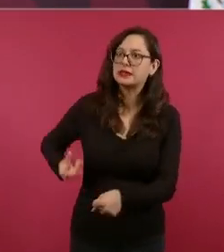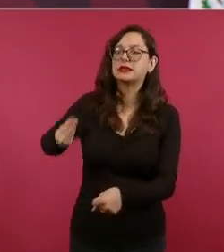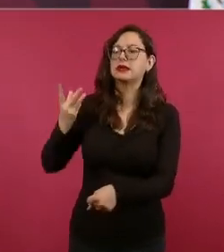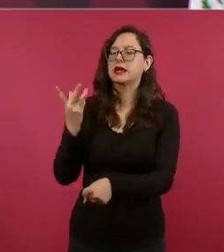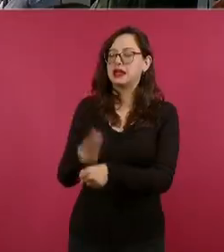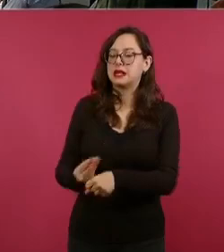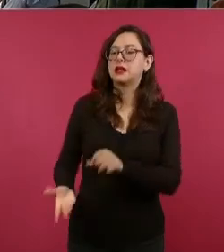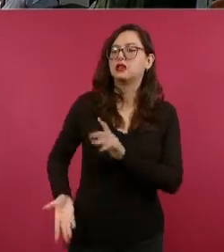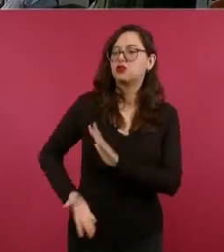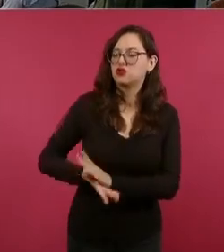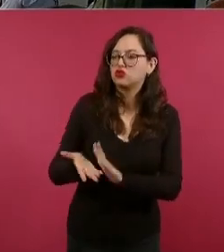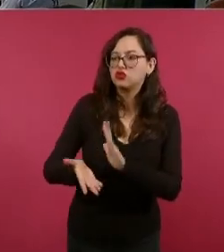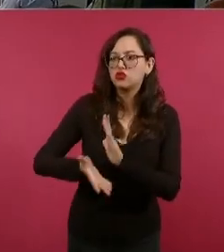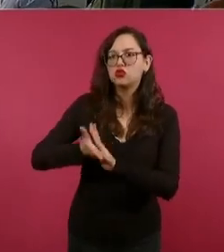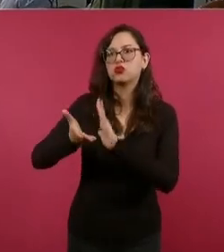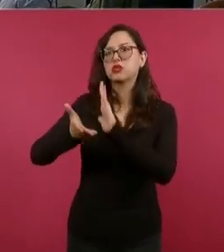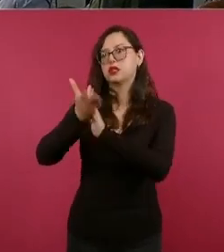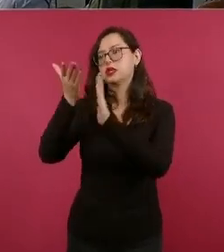hemodinamia